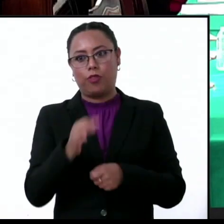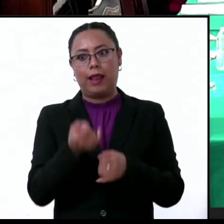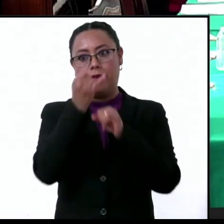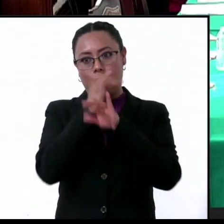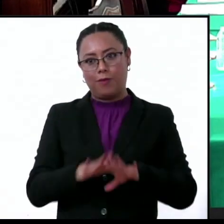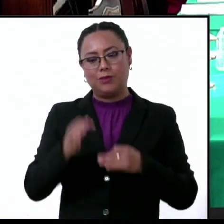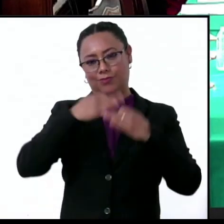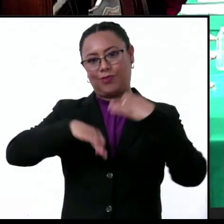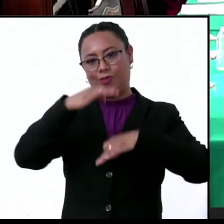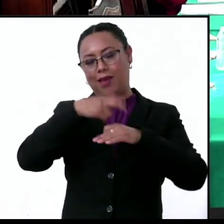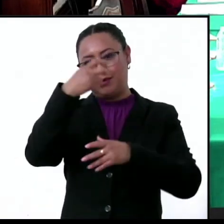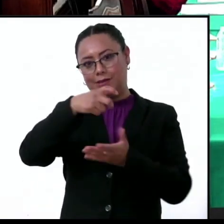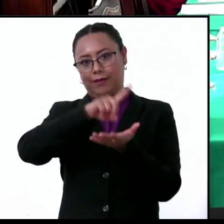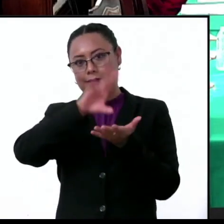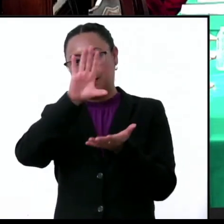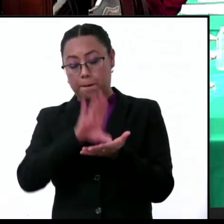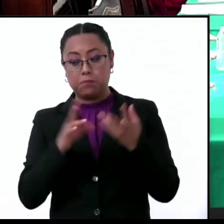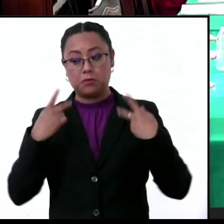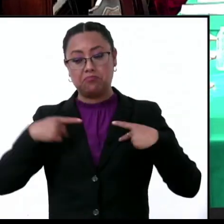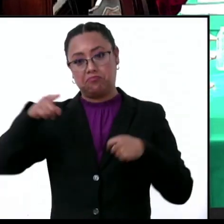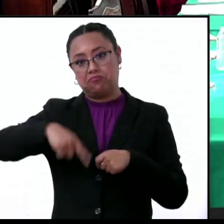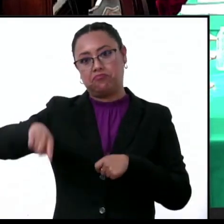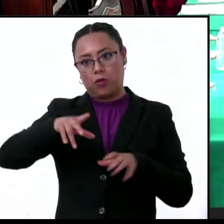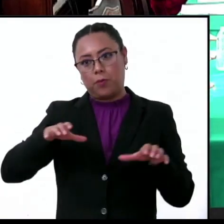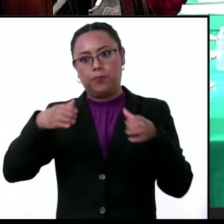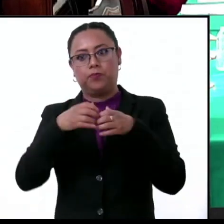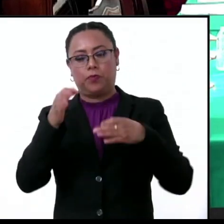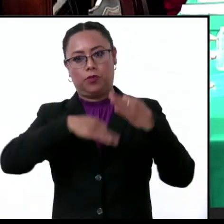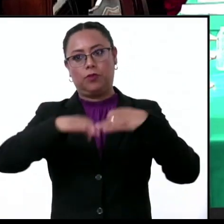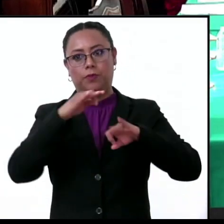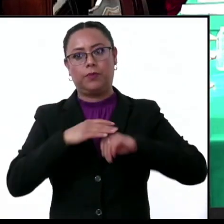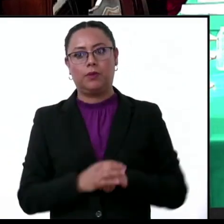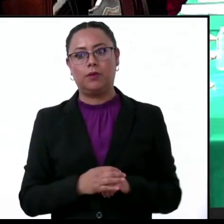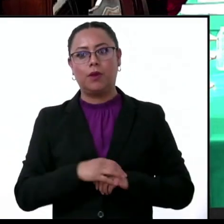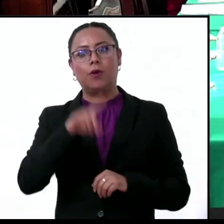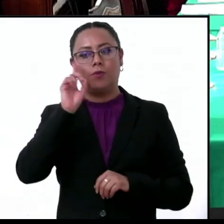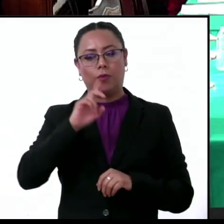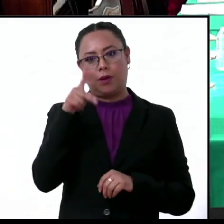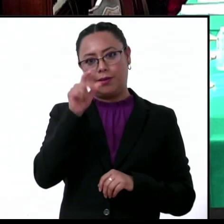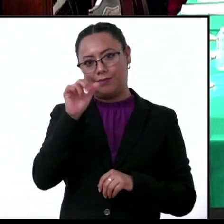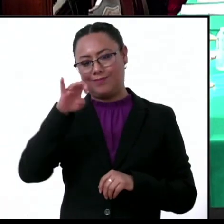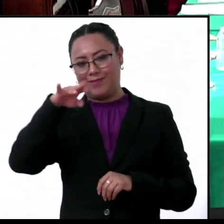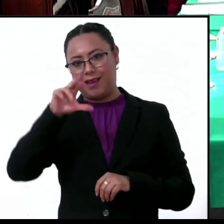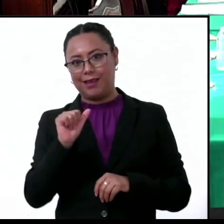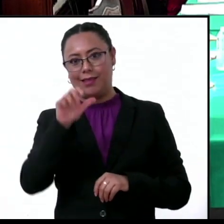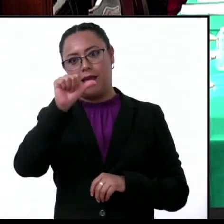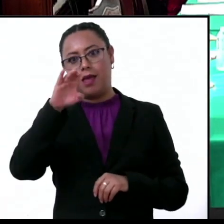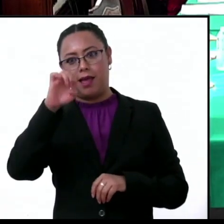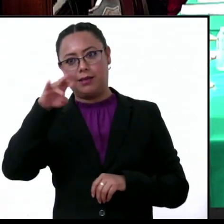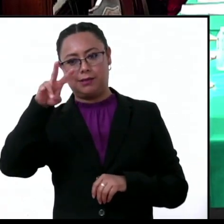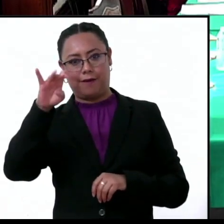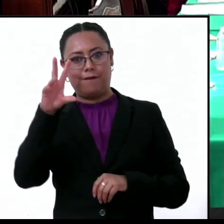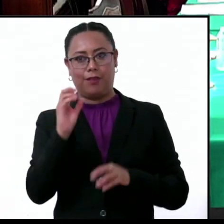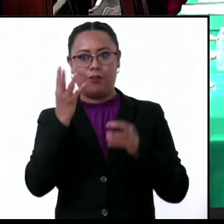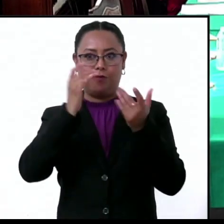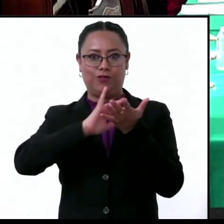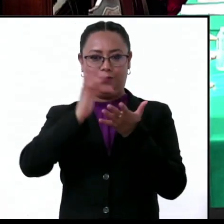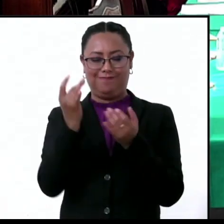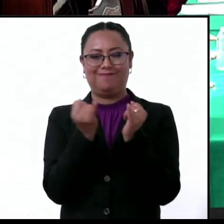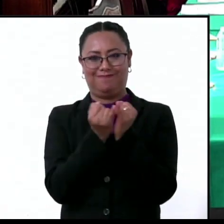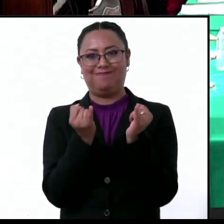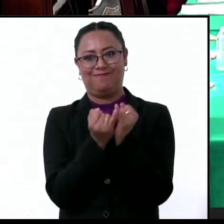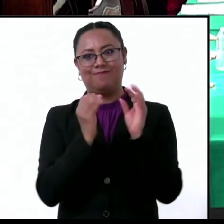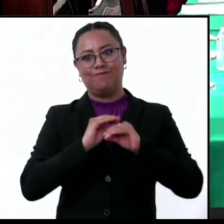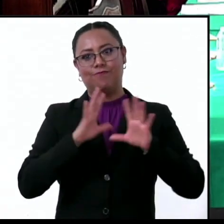información que estamos generando la conozca toda la población. A Karina Acevedo, muchas gracias, y por supuesto también a Patti